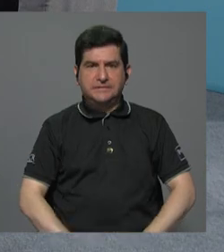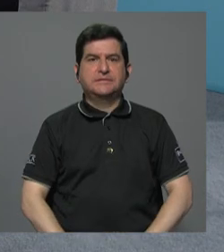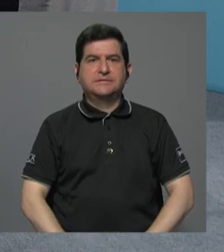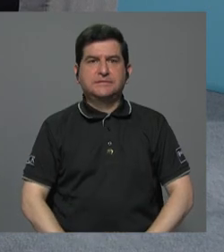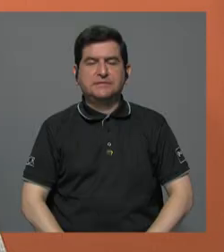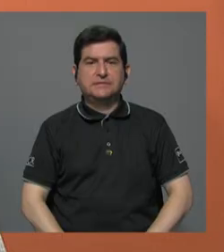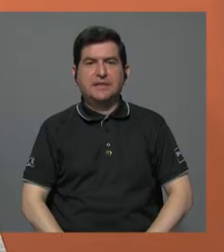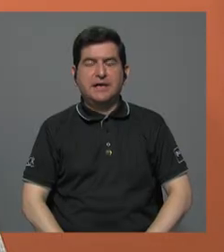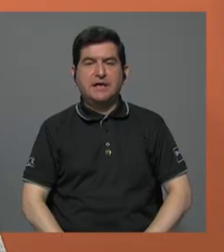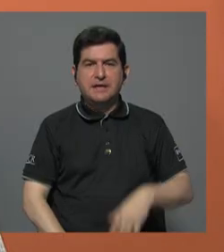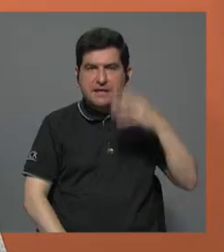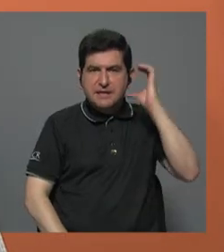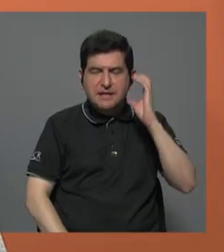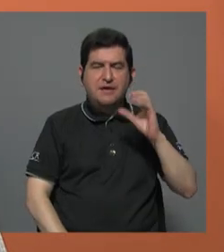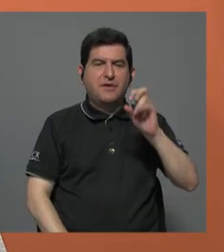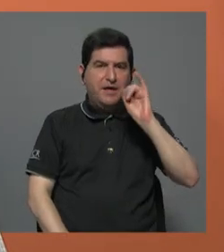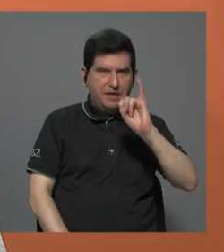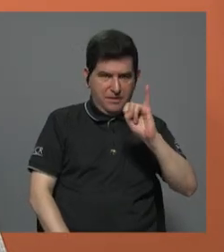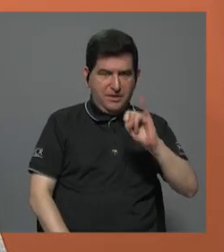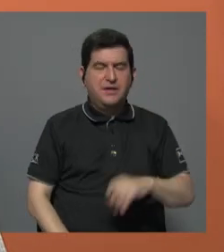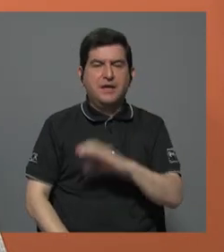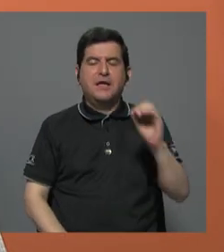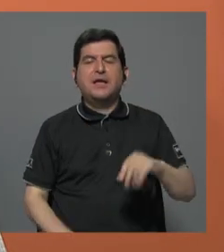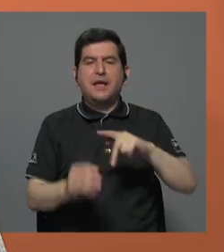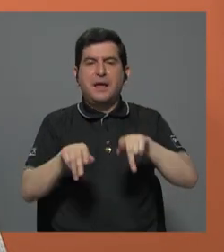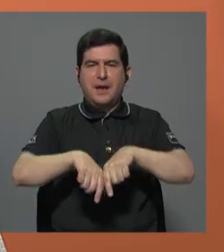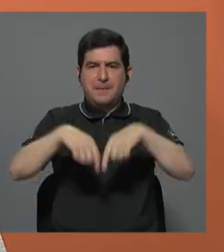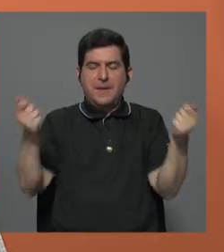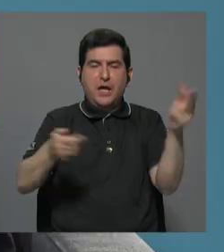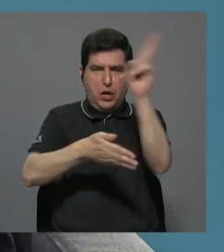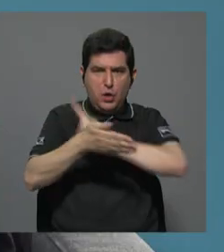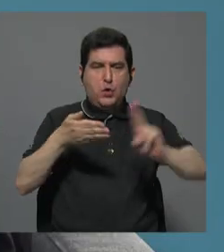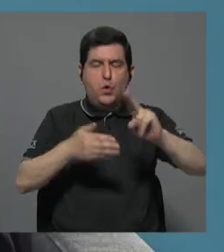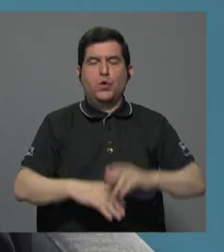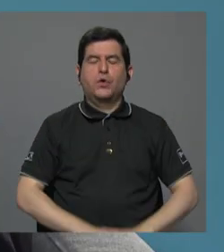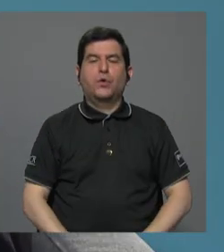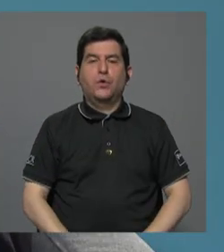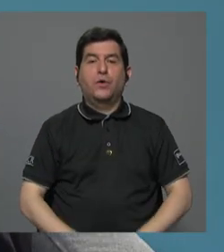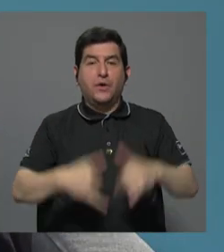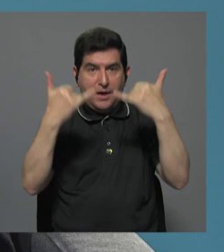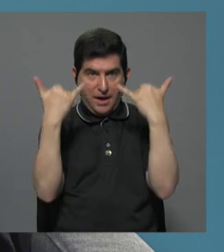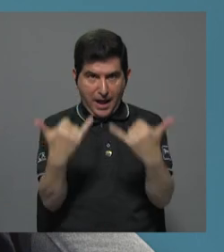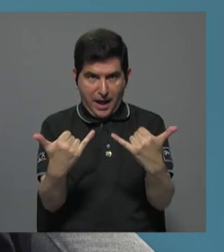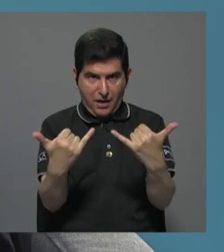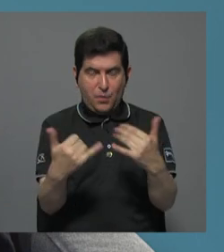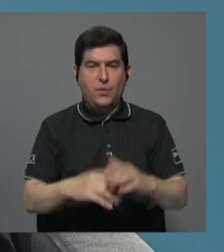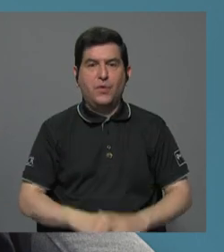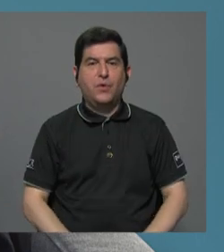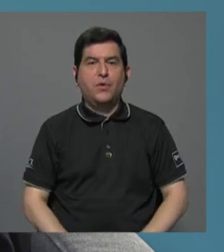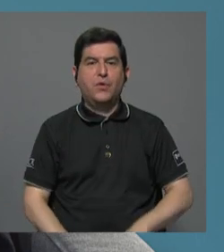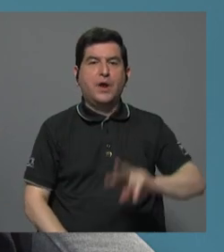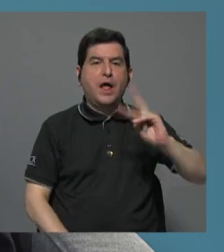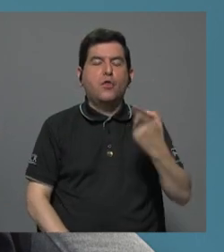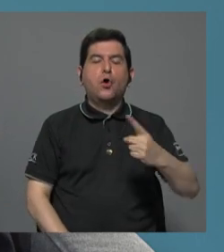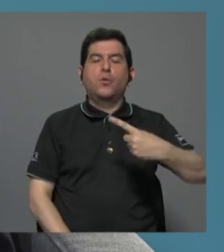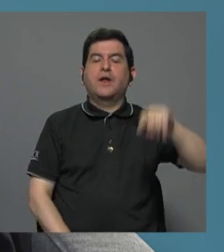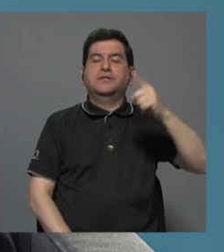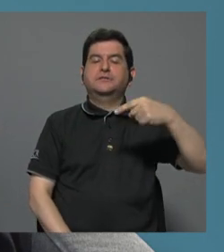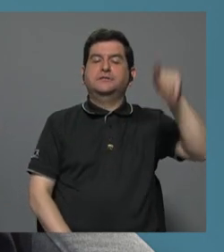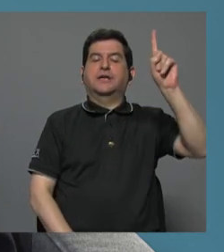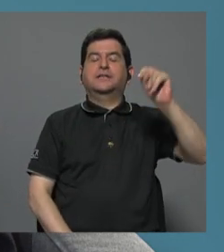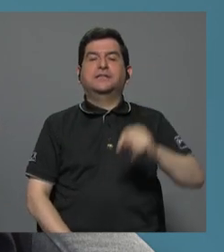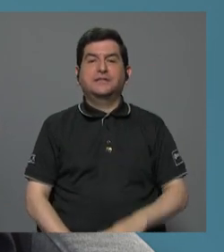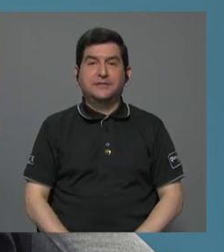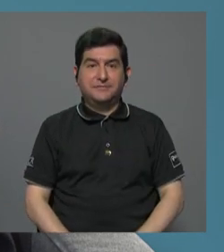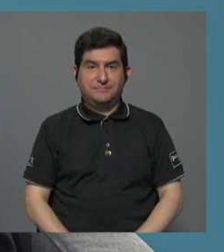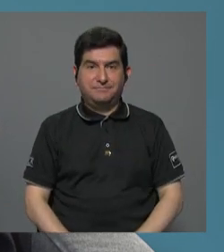interferencia como del semanario universidad y nos vamos david a doble check que también